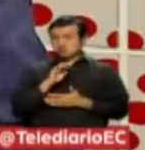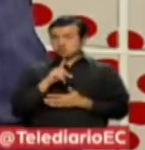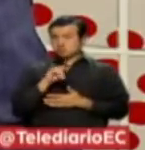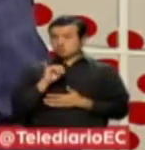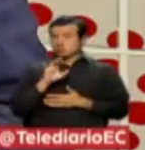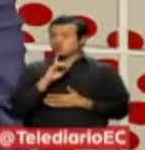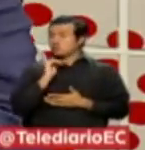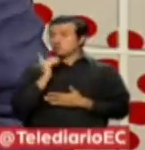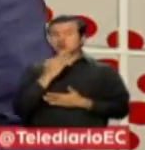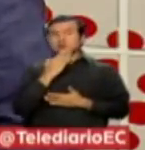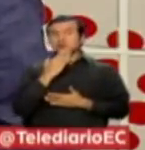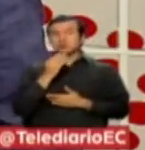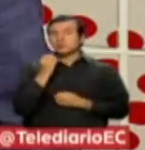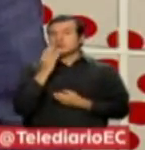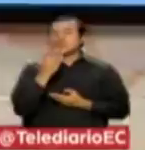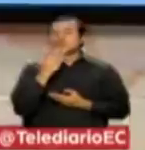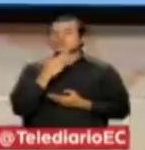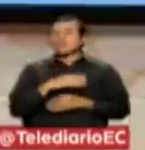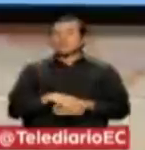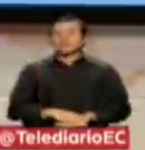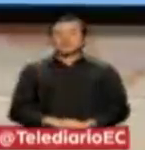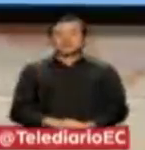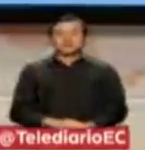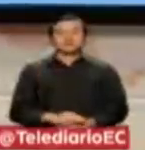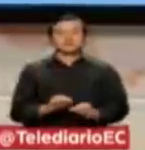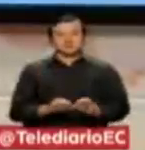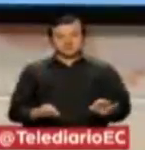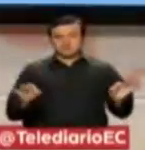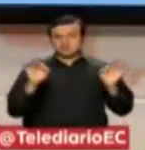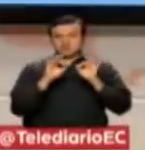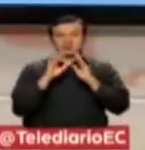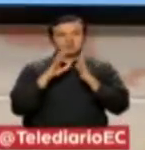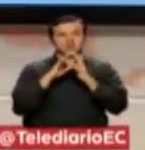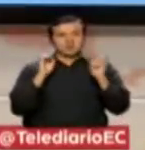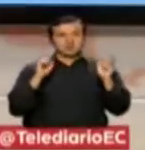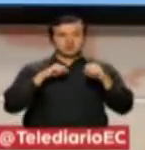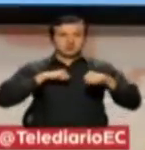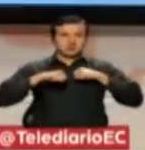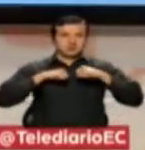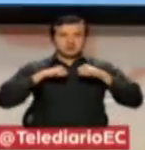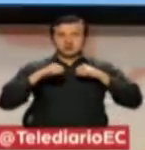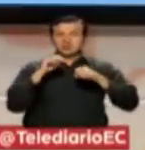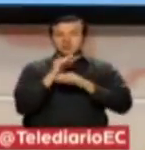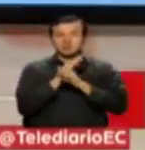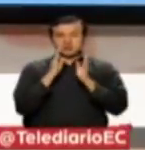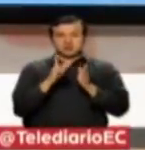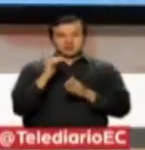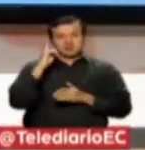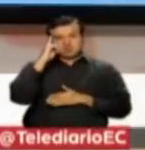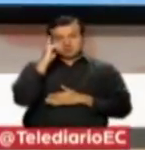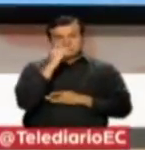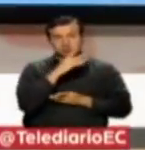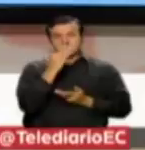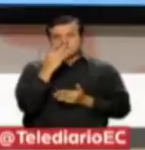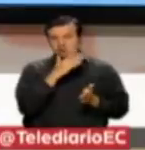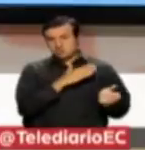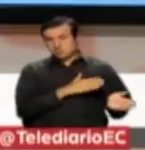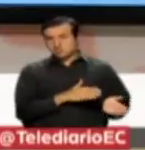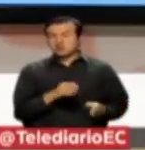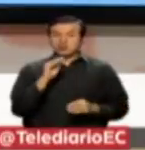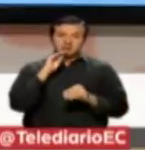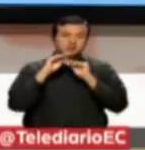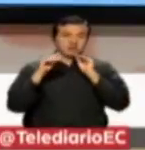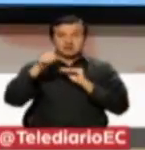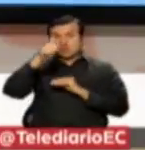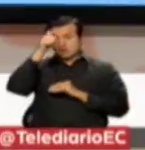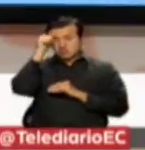Estado ecuatoriano. ¿Qué reveló esto? Creo que lo fundamental es entender que la gestión es la gestión de los funcionarios gubernamentales. Y creo que hay que seguir las declaraciones de ayer de